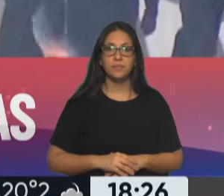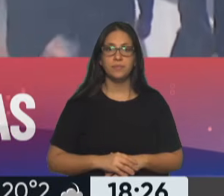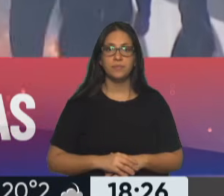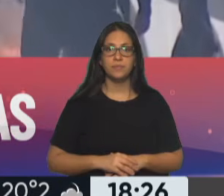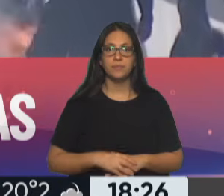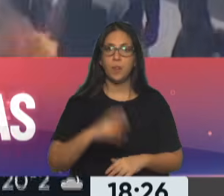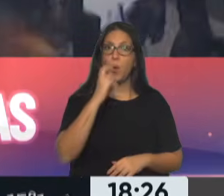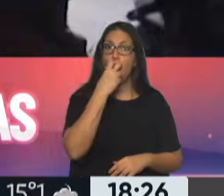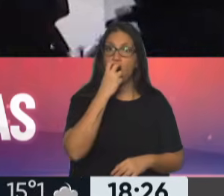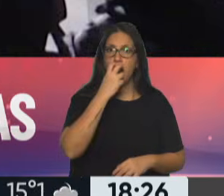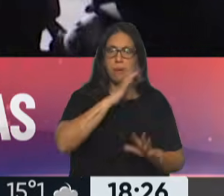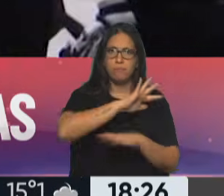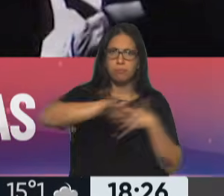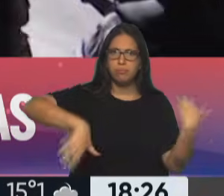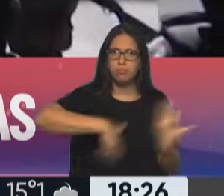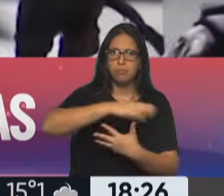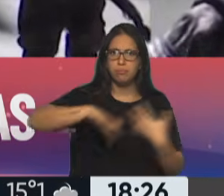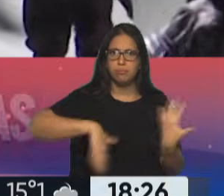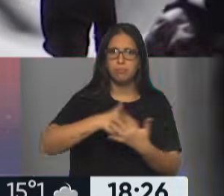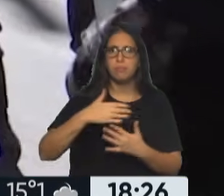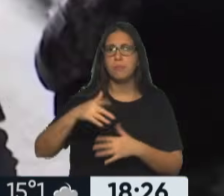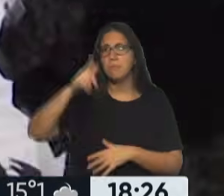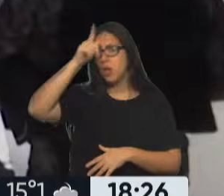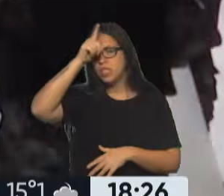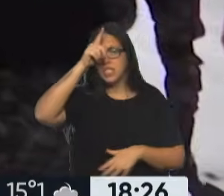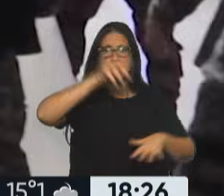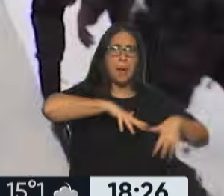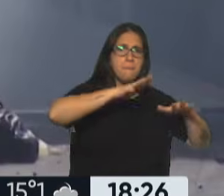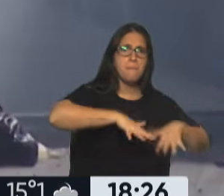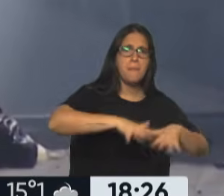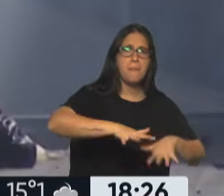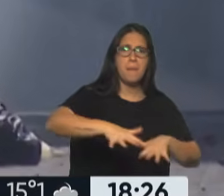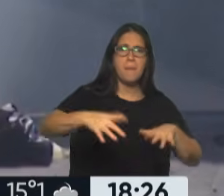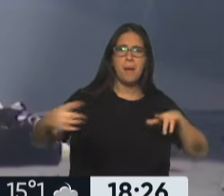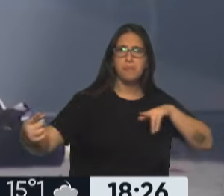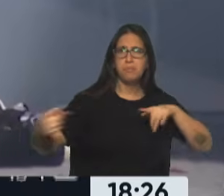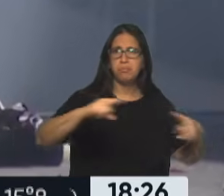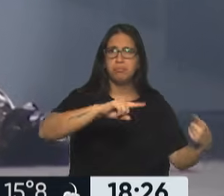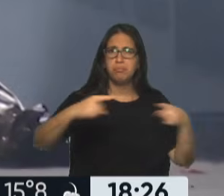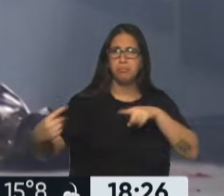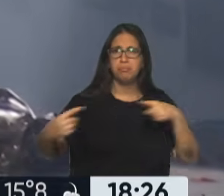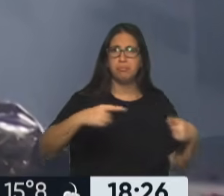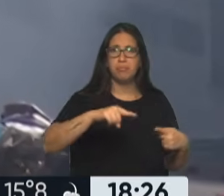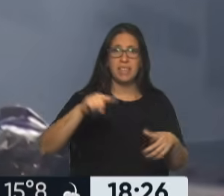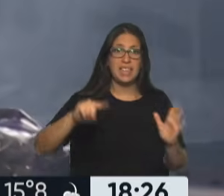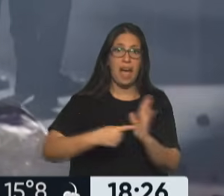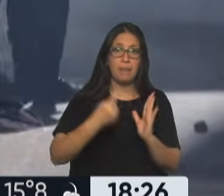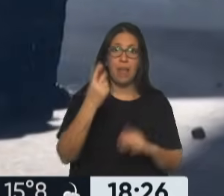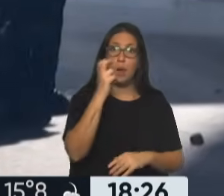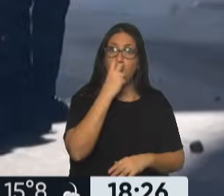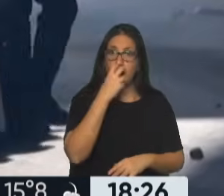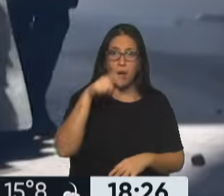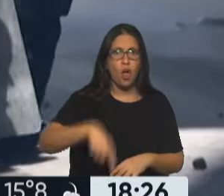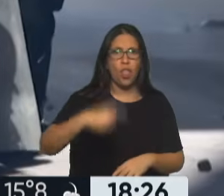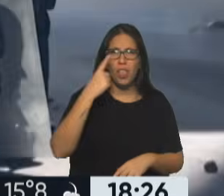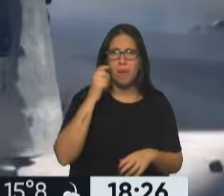Bolivia en crisis. Manifestantes y policías antidisturbios se enfrentaron en el centro de La Paz en la jornada más